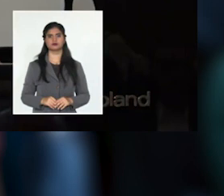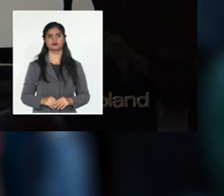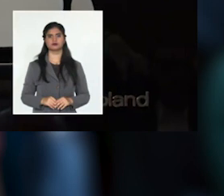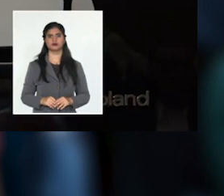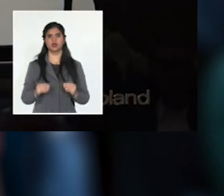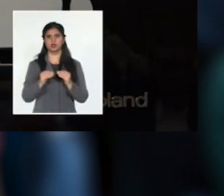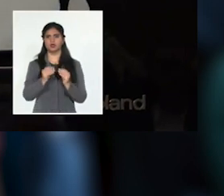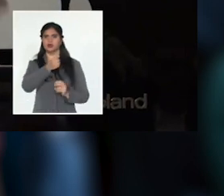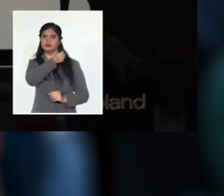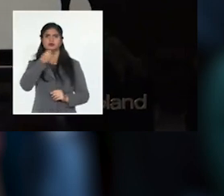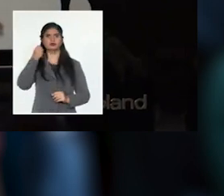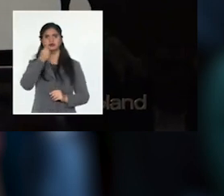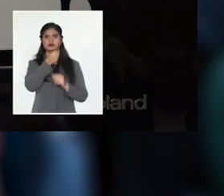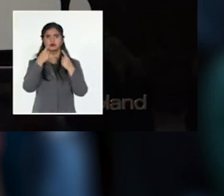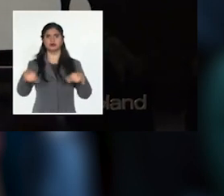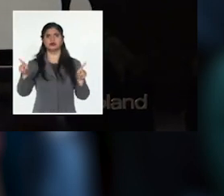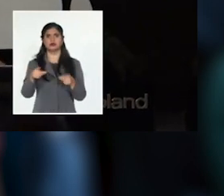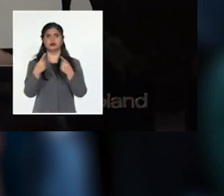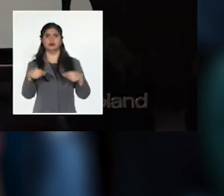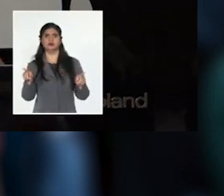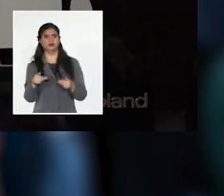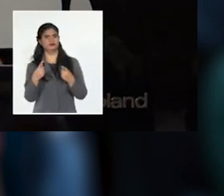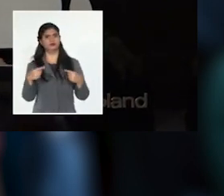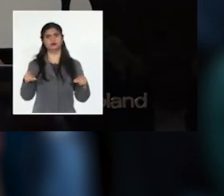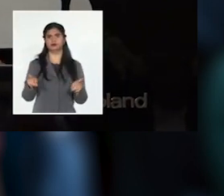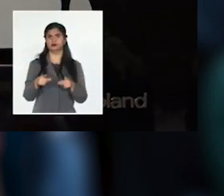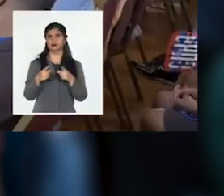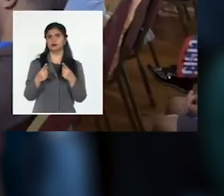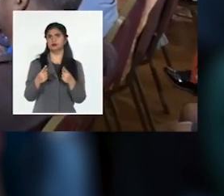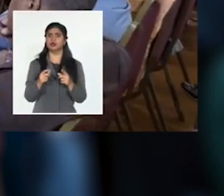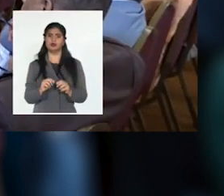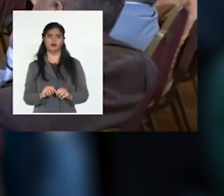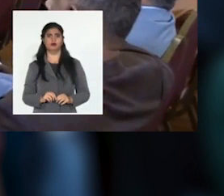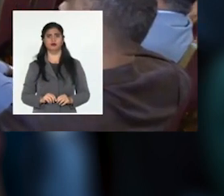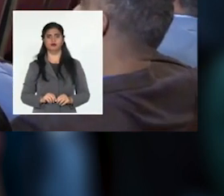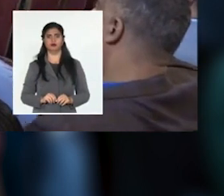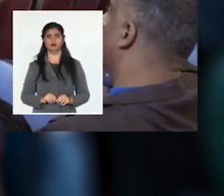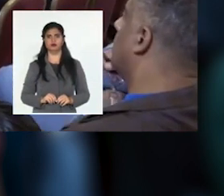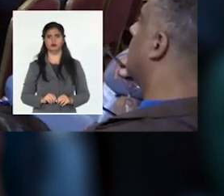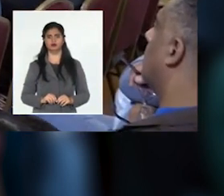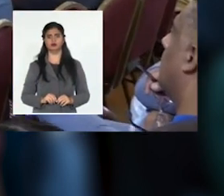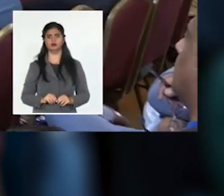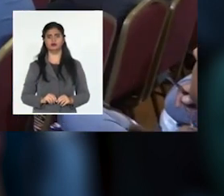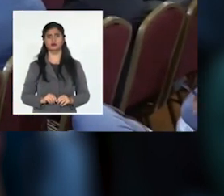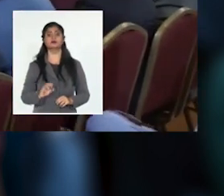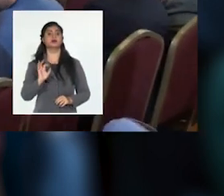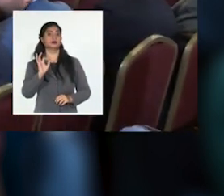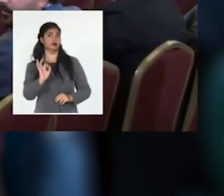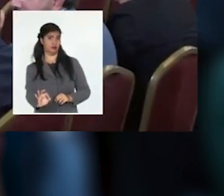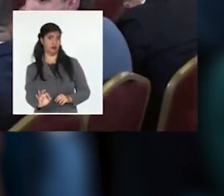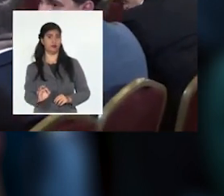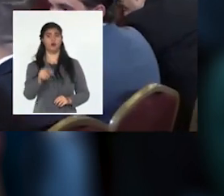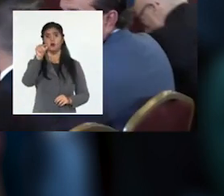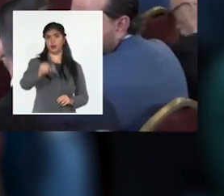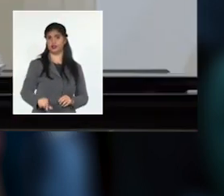en este encuentro entre hermanos. Emocionante fue ver a Nachito Herrera, talentoso pianista cubano residente en Estados Unidos,